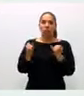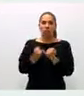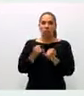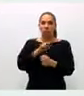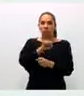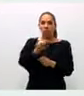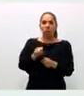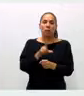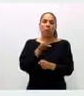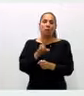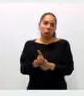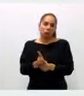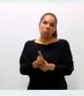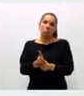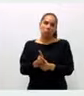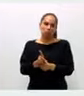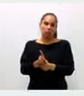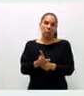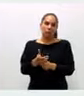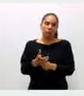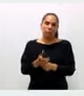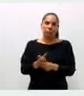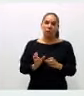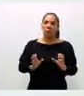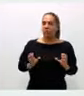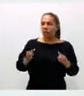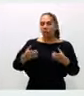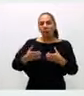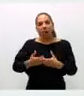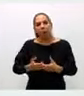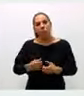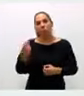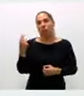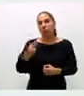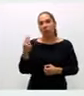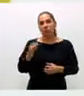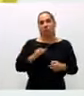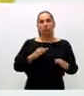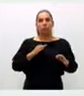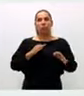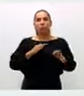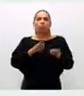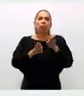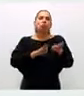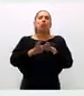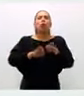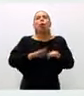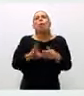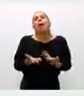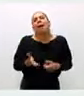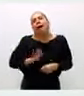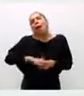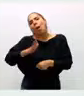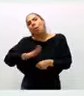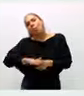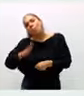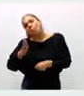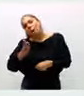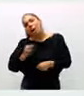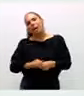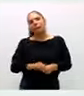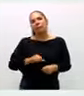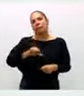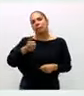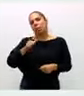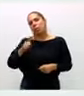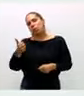integrales y se trabaja con la comunidad. Y la comunidad, pues, en este sentido más amplio, que no es solamente pues